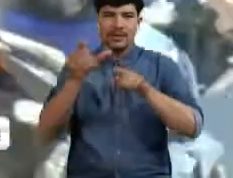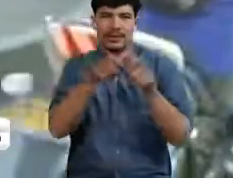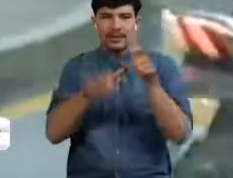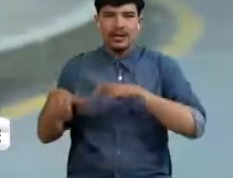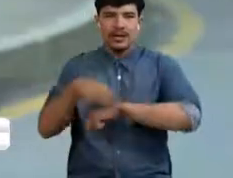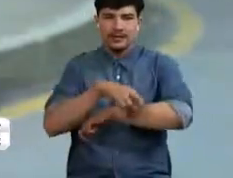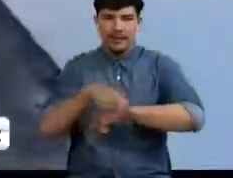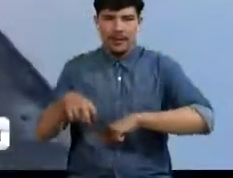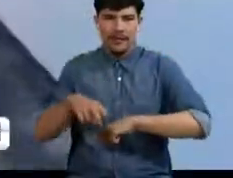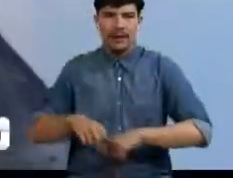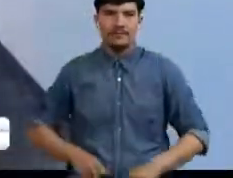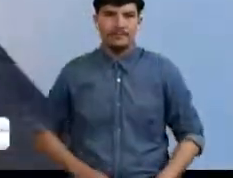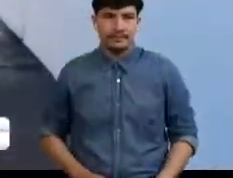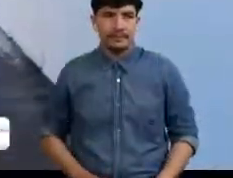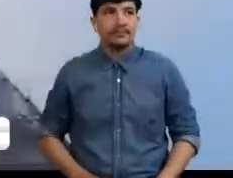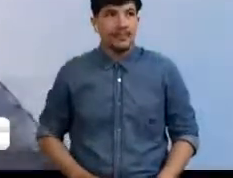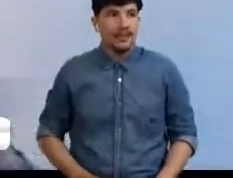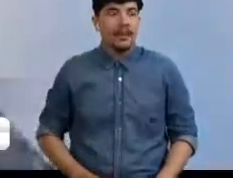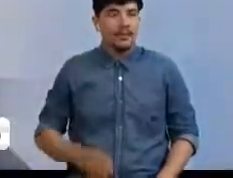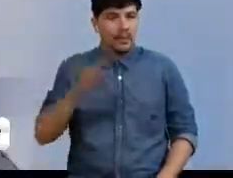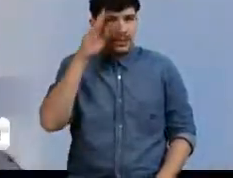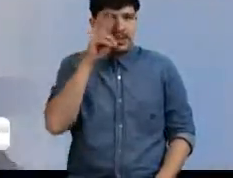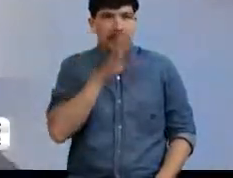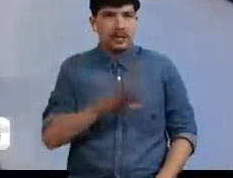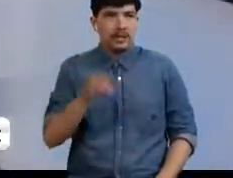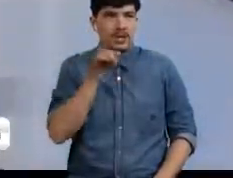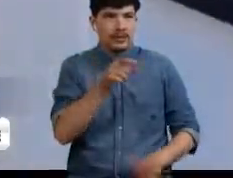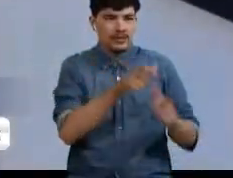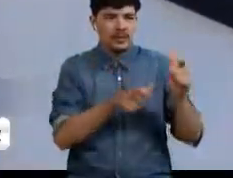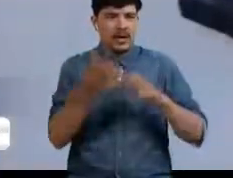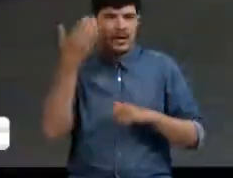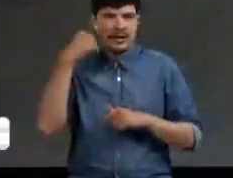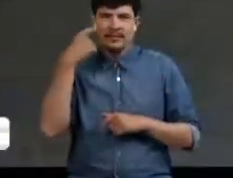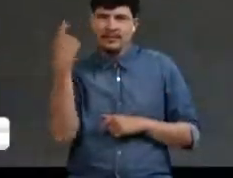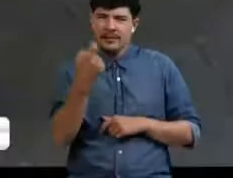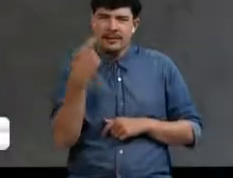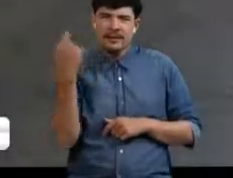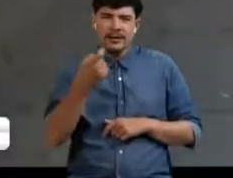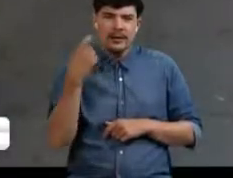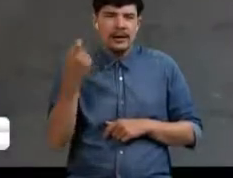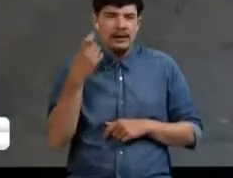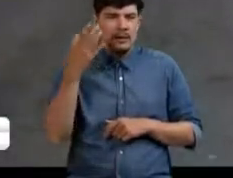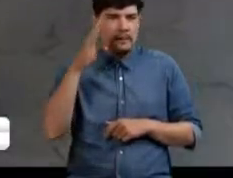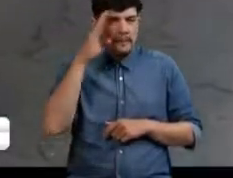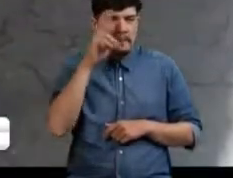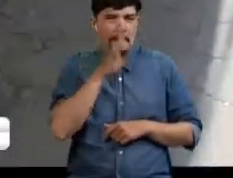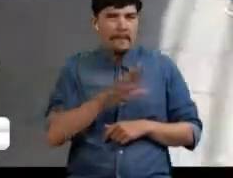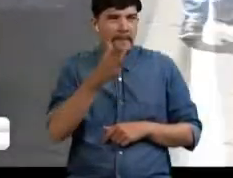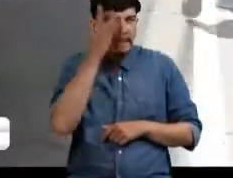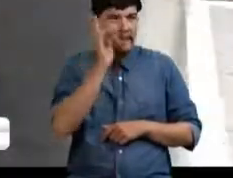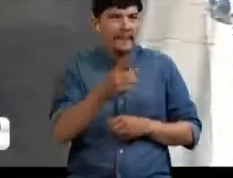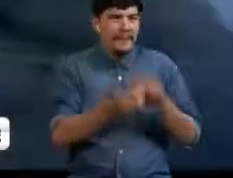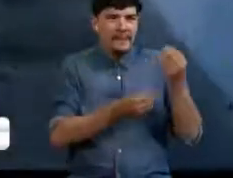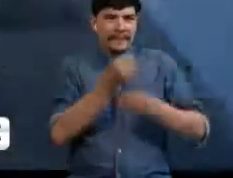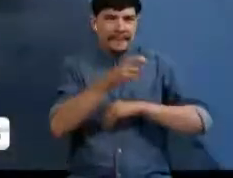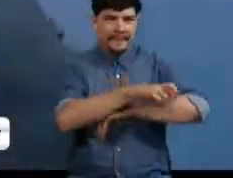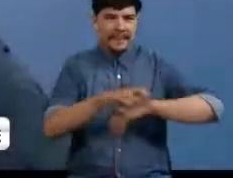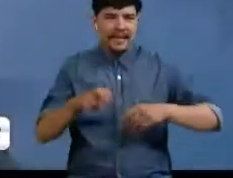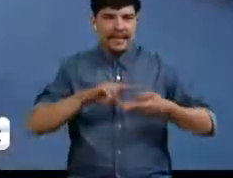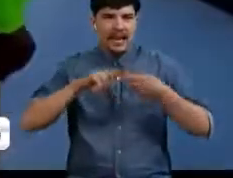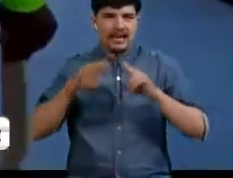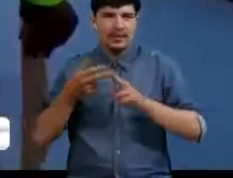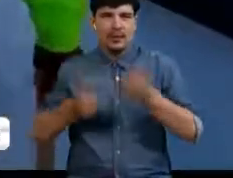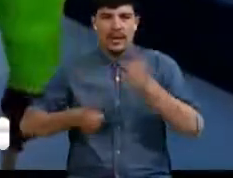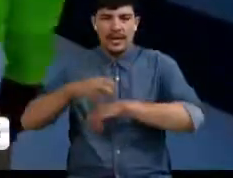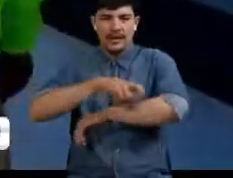hurto según la policía los moncayo eran buscados por las autoridades desde hace varios meses por la comisión de varios delitos relacionados con